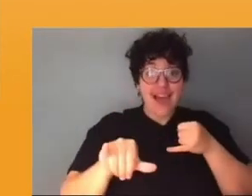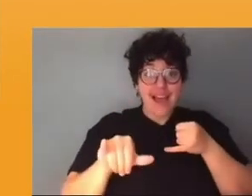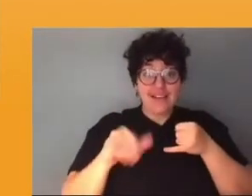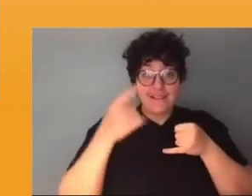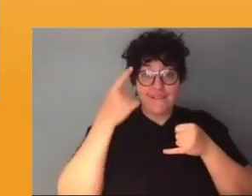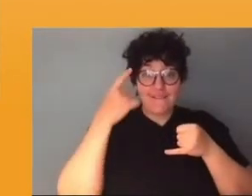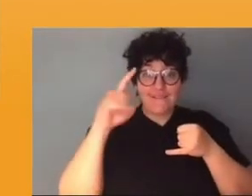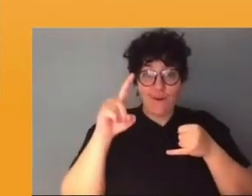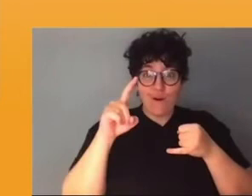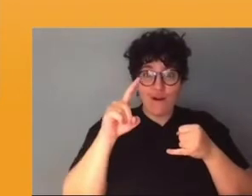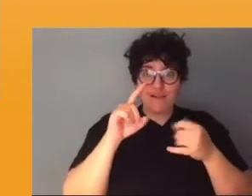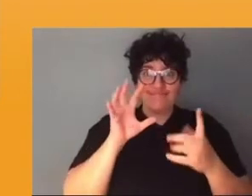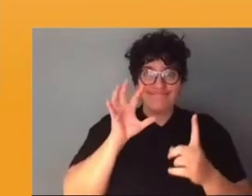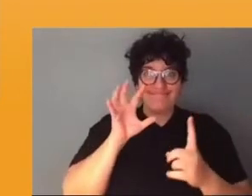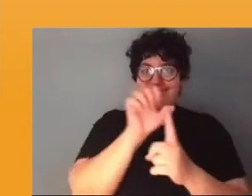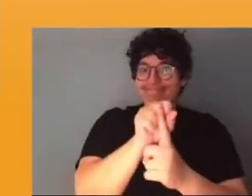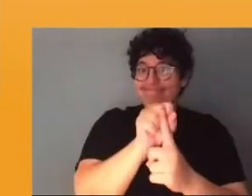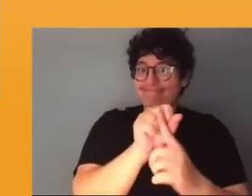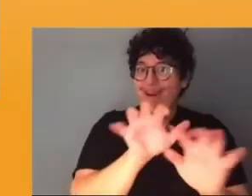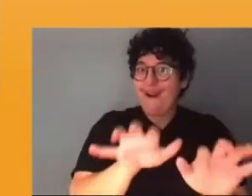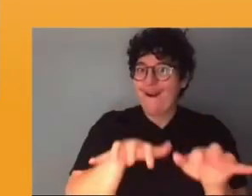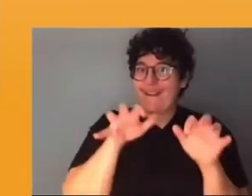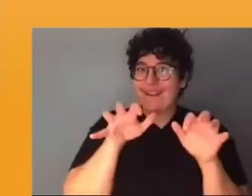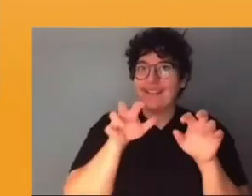captamos la atención del público.